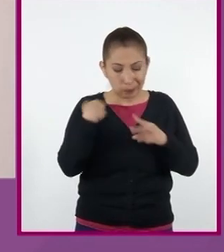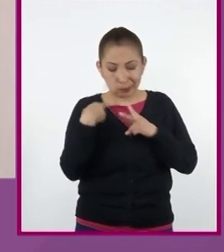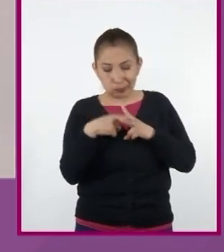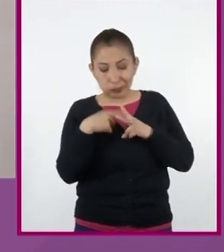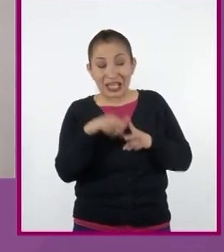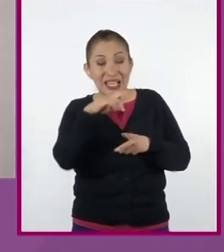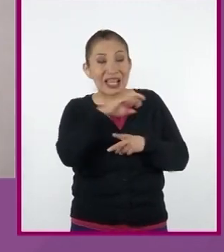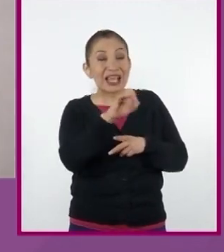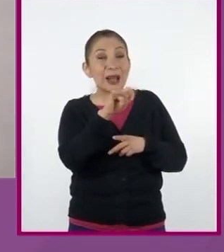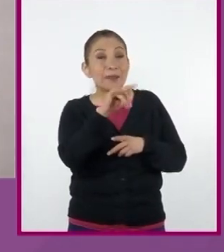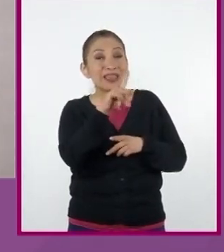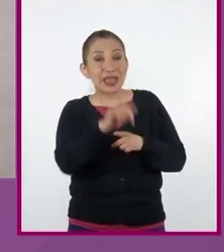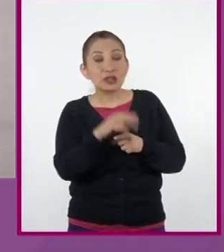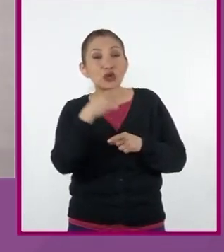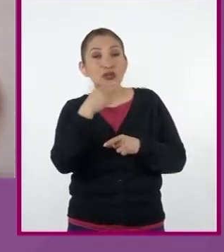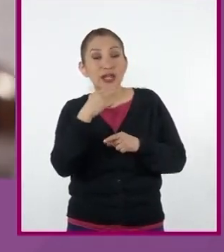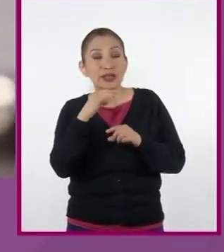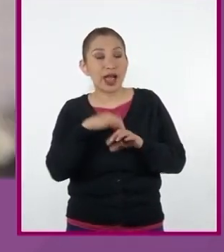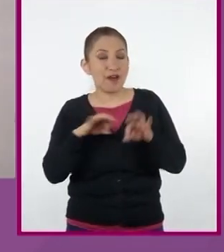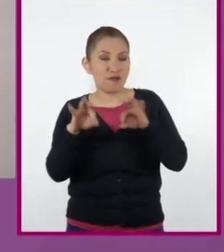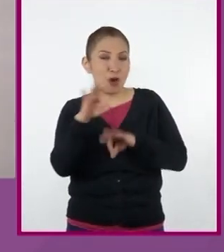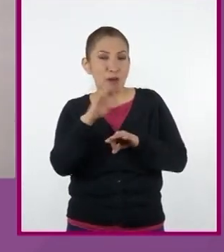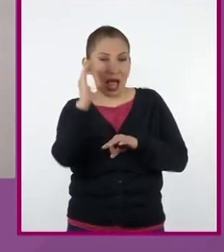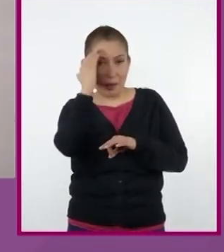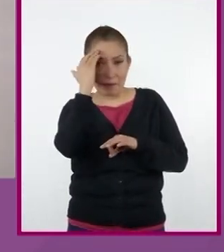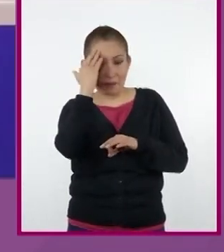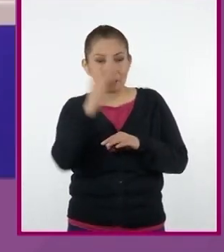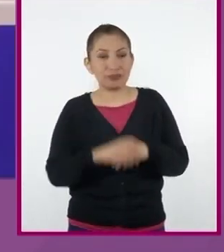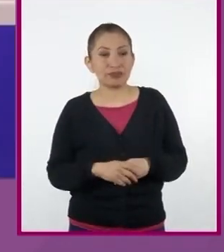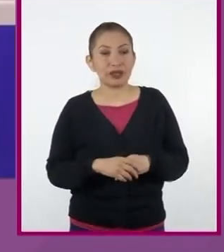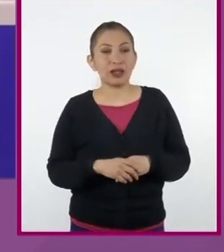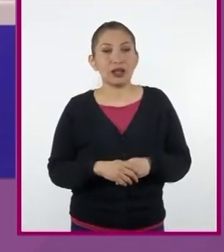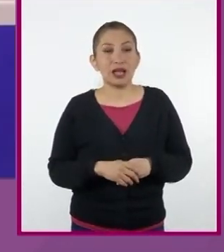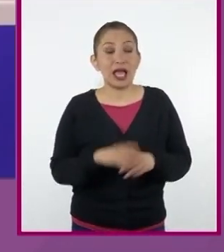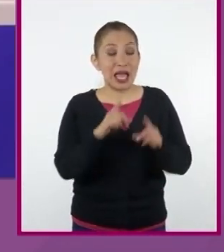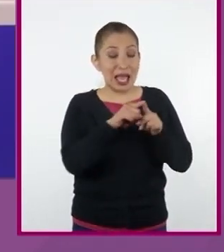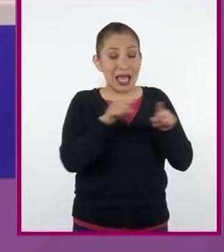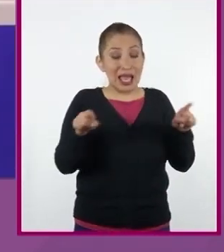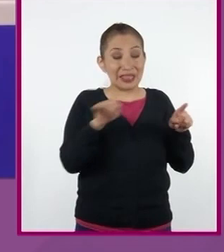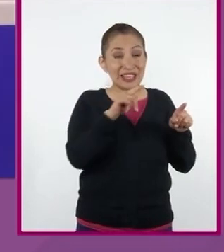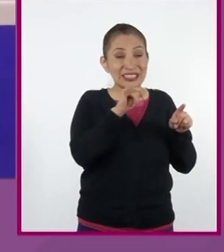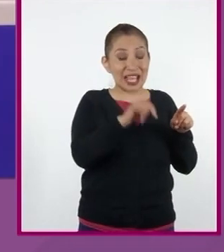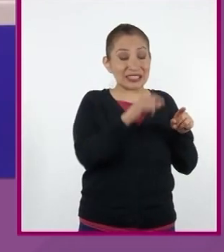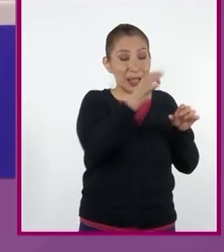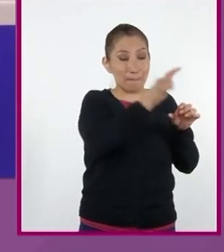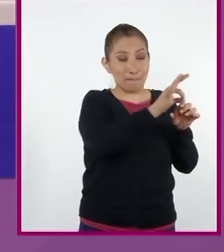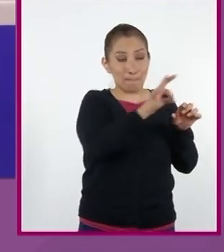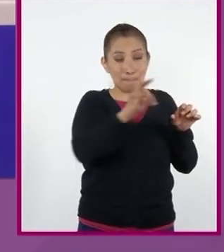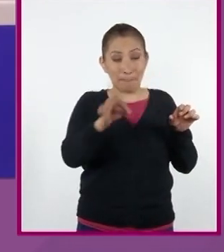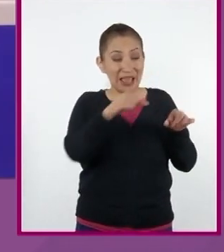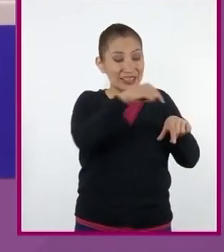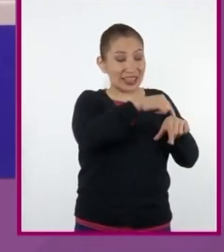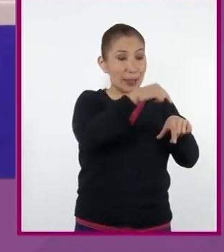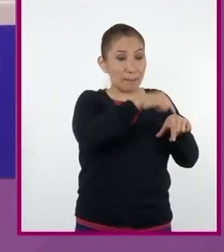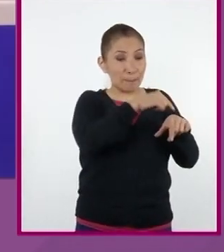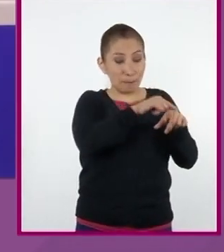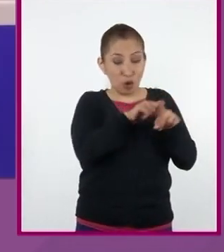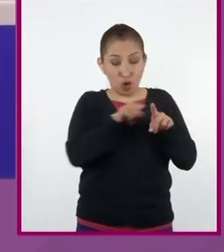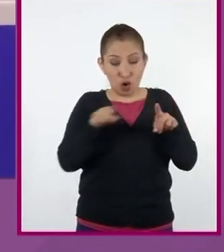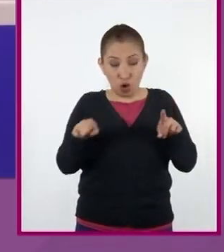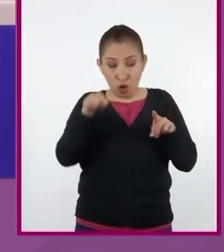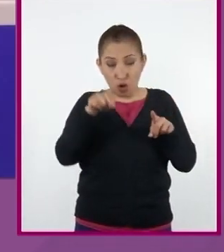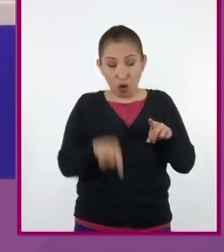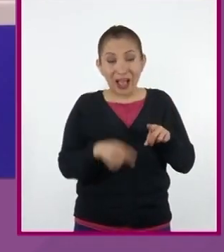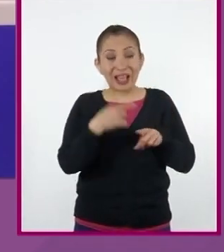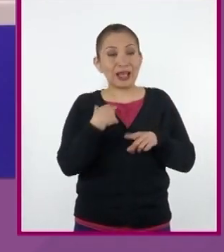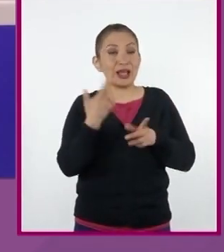la rapidez utilizando la fórmula que ya conocemos. La distancia recorrida por el balín entre el tiempo que tardó en recorrerla,